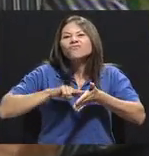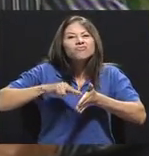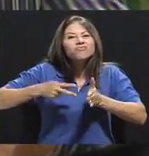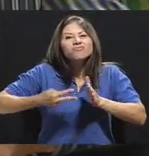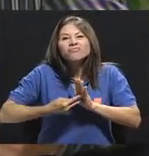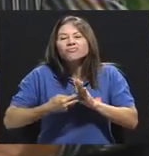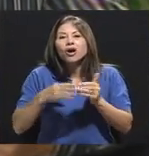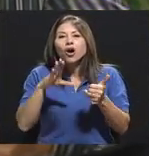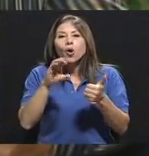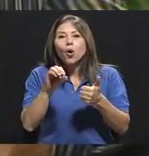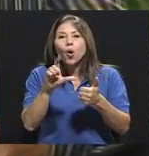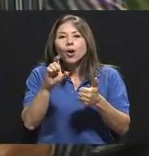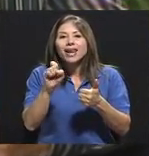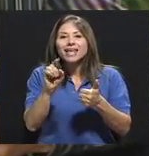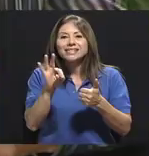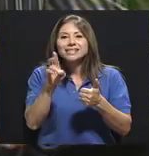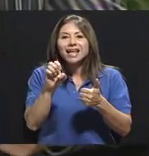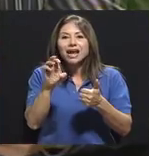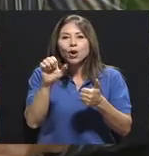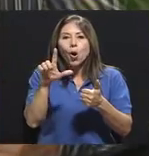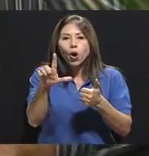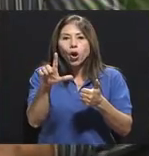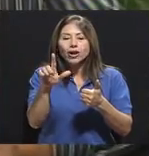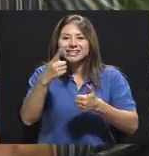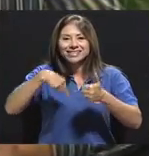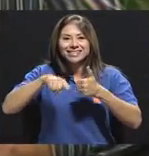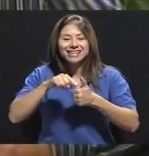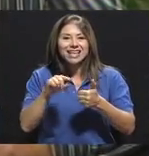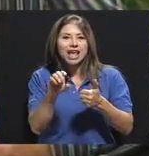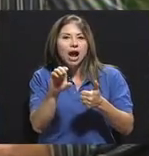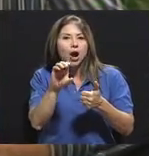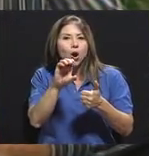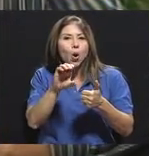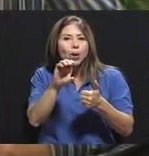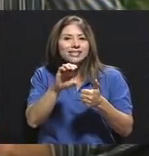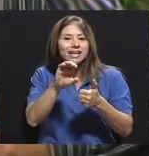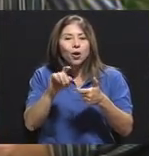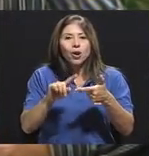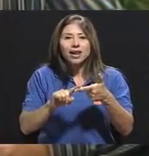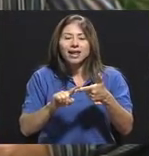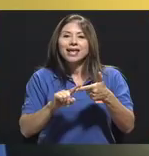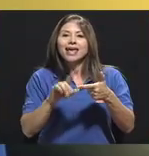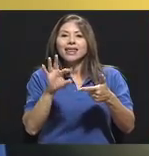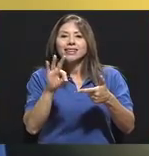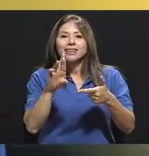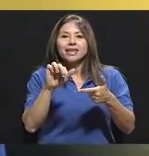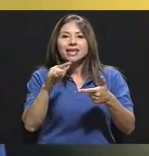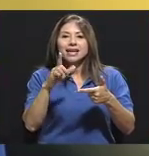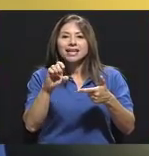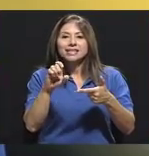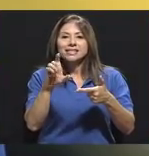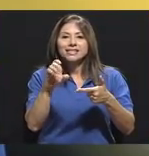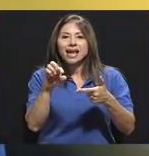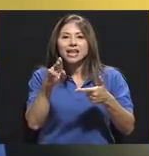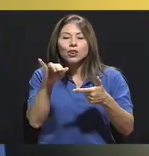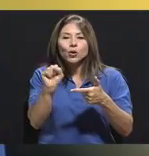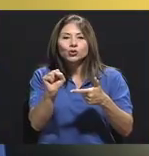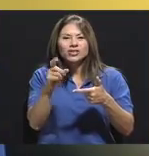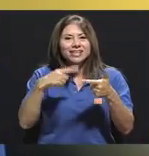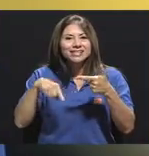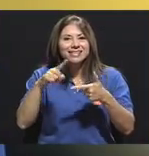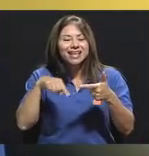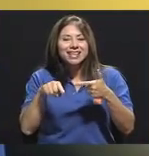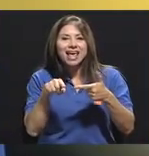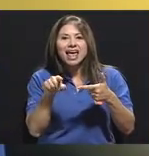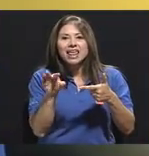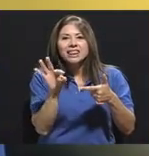colesterol y Qué es los trigliceridos para que la gente haya en sus hogares nos entienda bueno básicamente esas sustancias eh